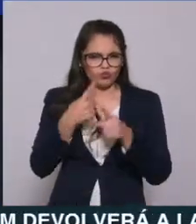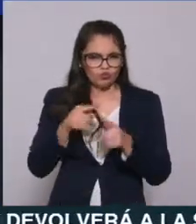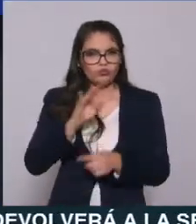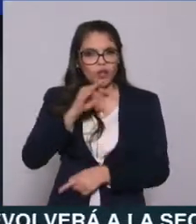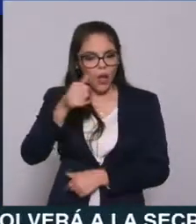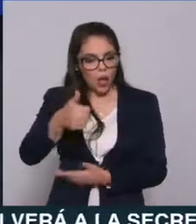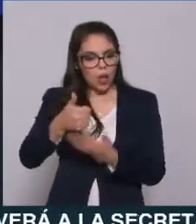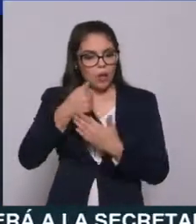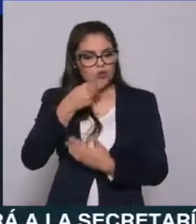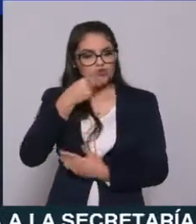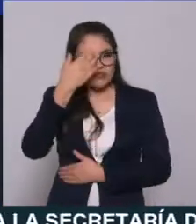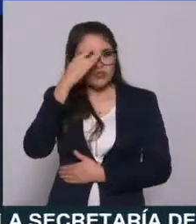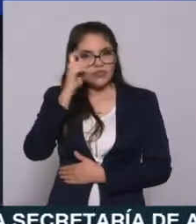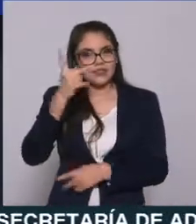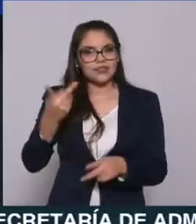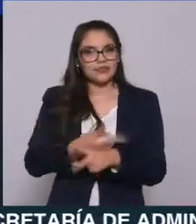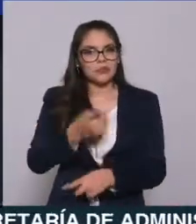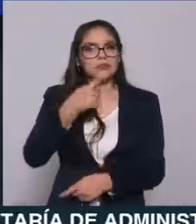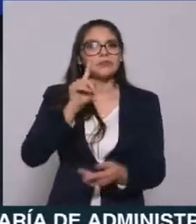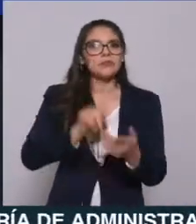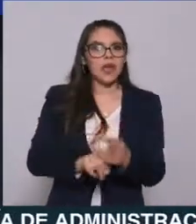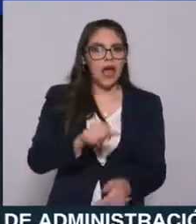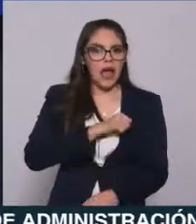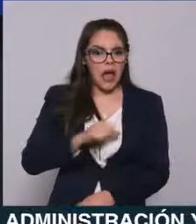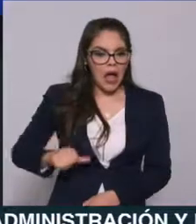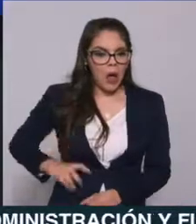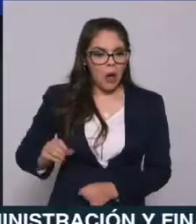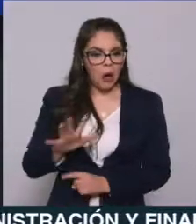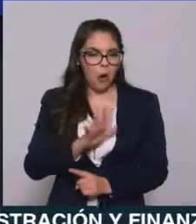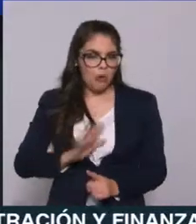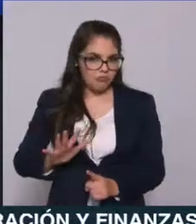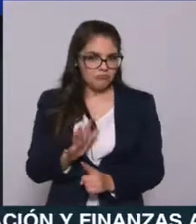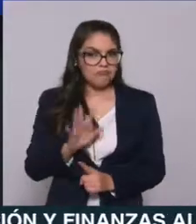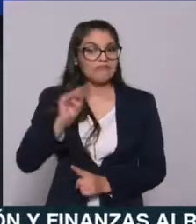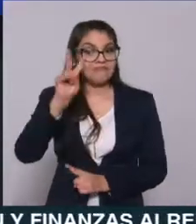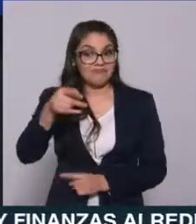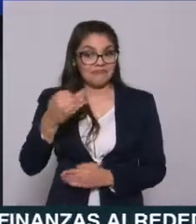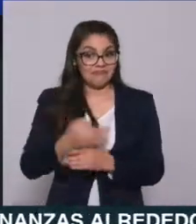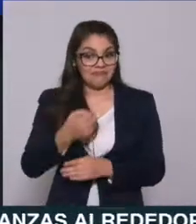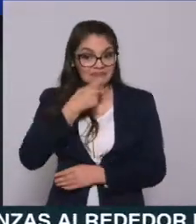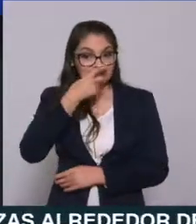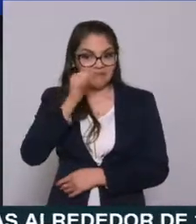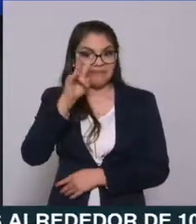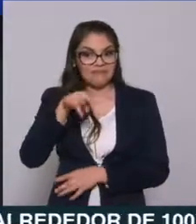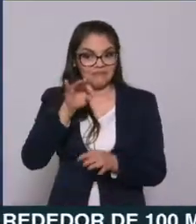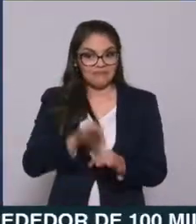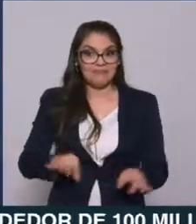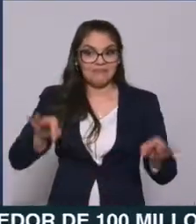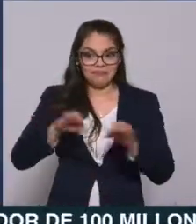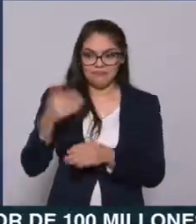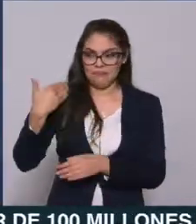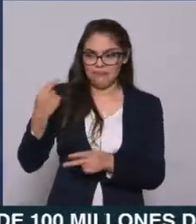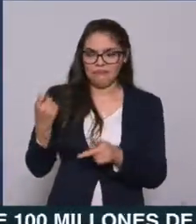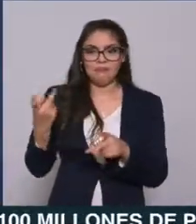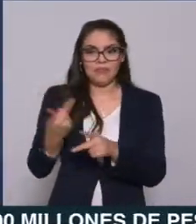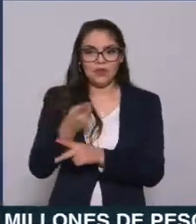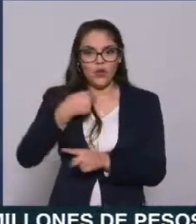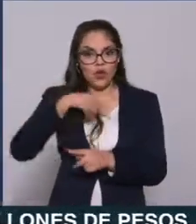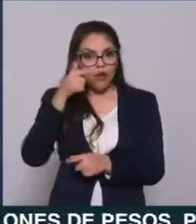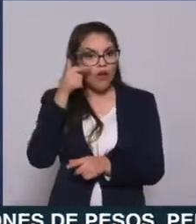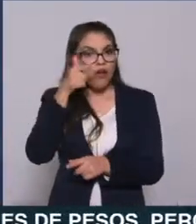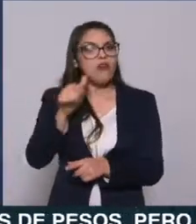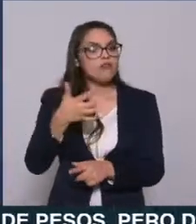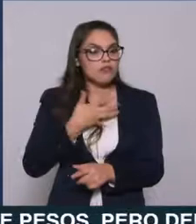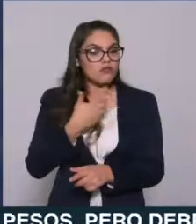saber qué es lo que están viviendo en su alcaldía y en su colonia, ¿no? Fíjate que esto que acabas de decir es muy importante, Feli. En los últimos años lo que hemos detectado es que sí tienen gustos